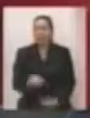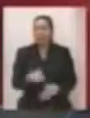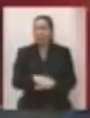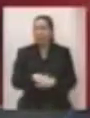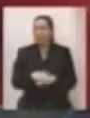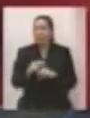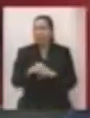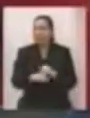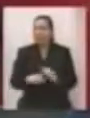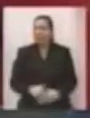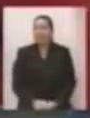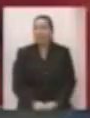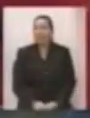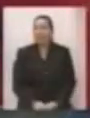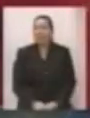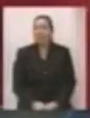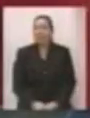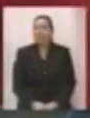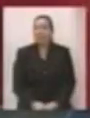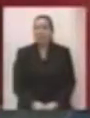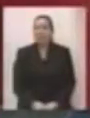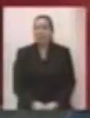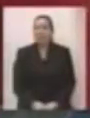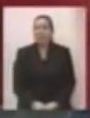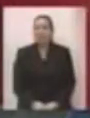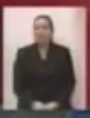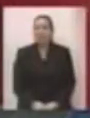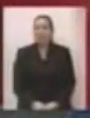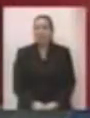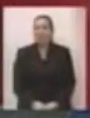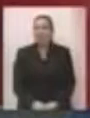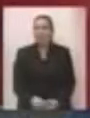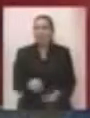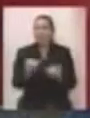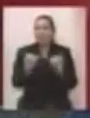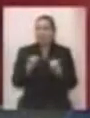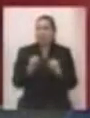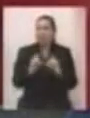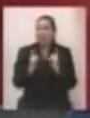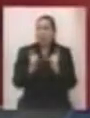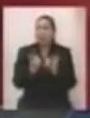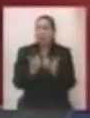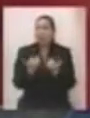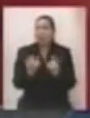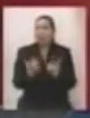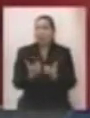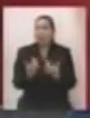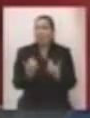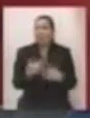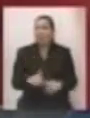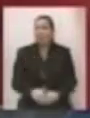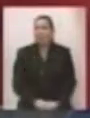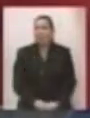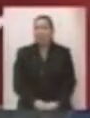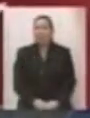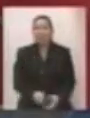Plan Nacional es aquí sostenido, es informado al Congreso de la República. Entonces